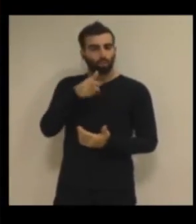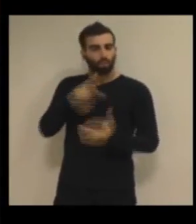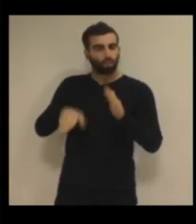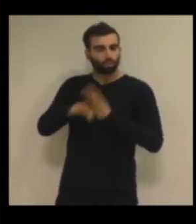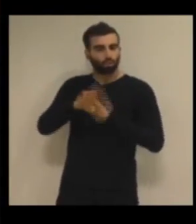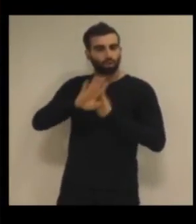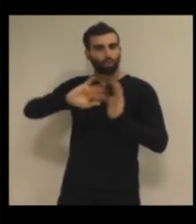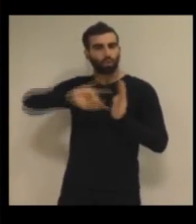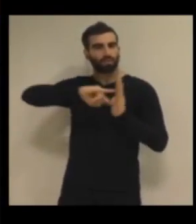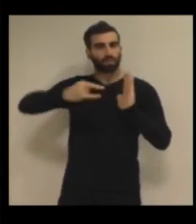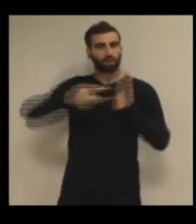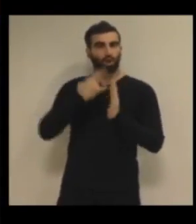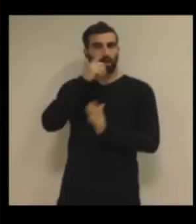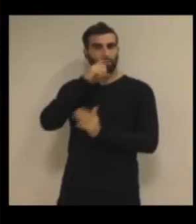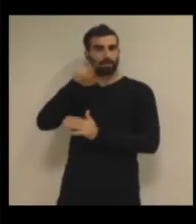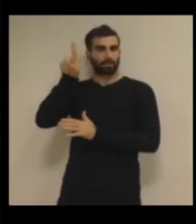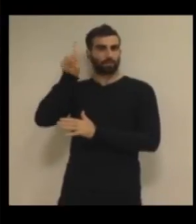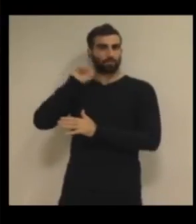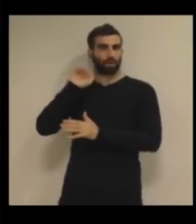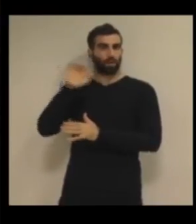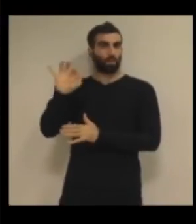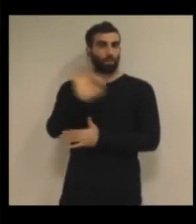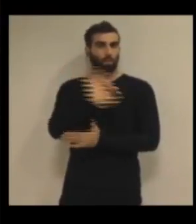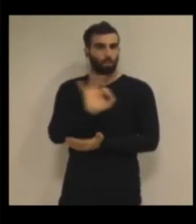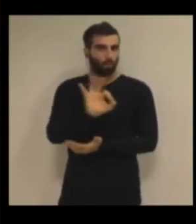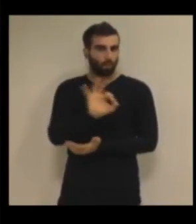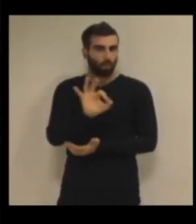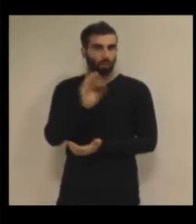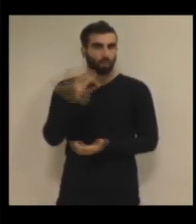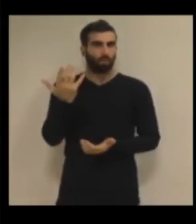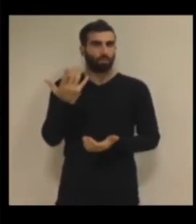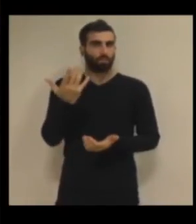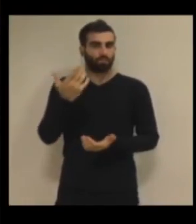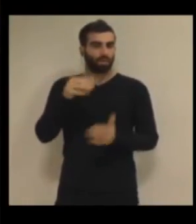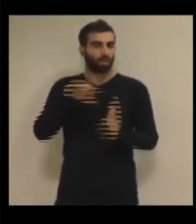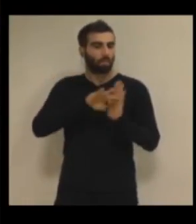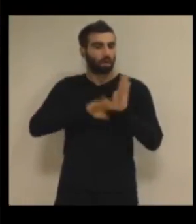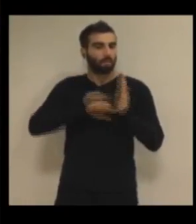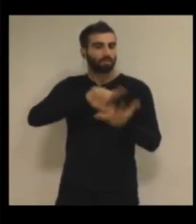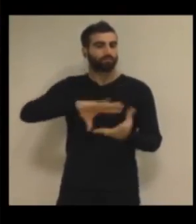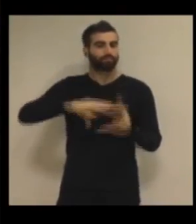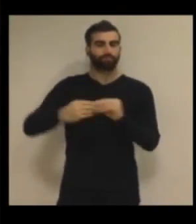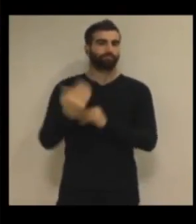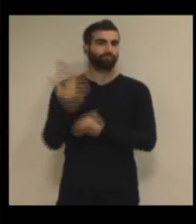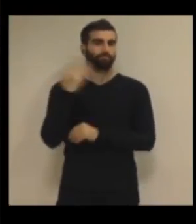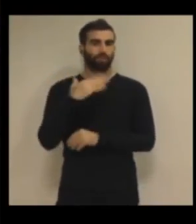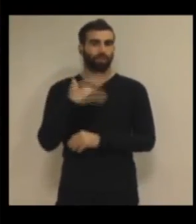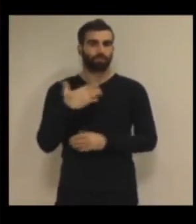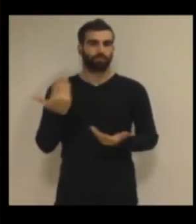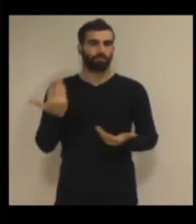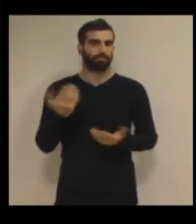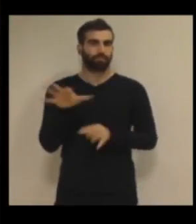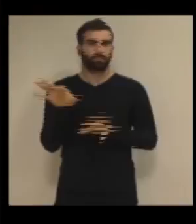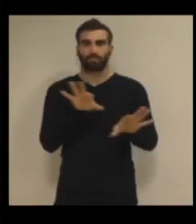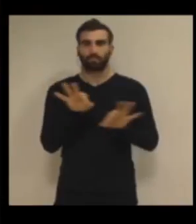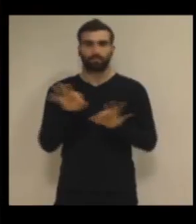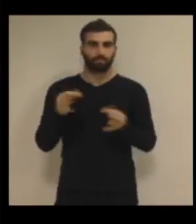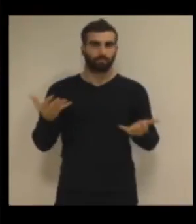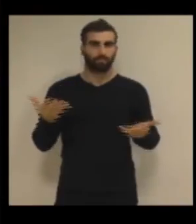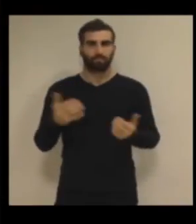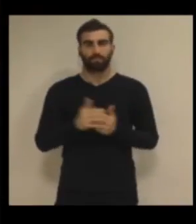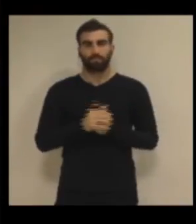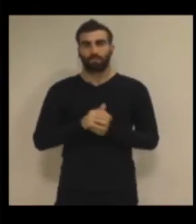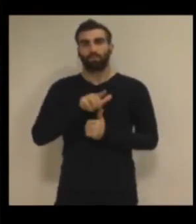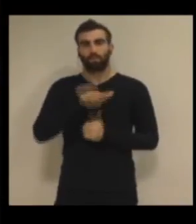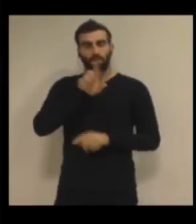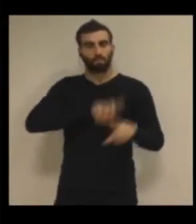tecnología del año pasado o esto ya no es compatible, ¿de acuerdo? Y entonces eso es